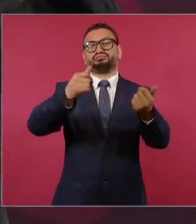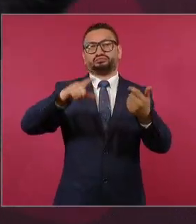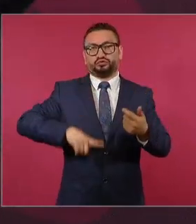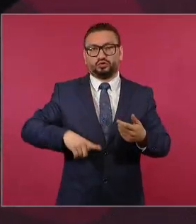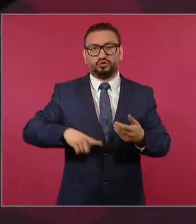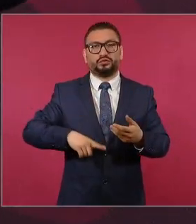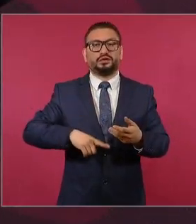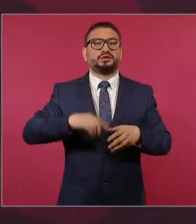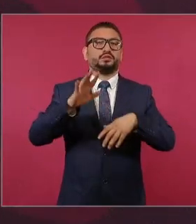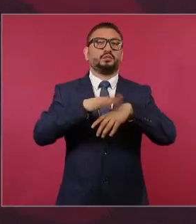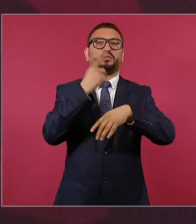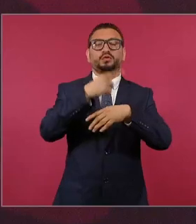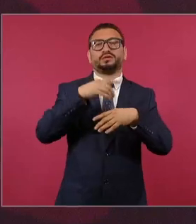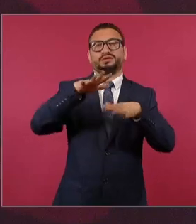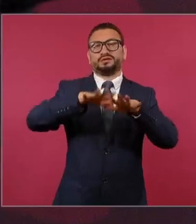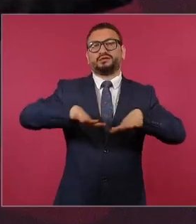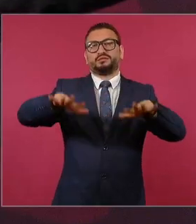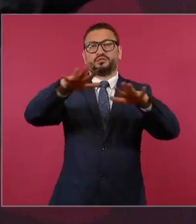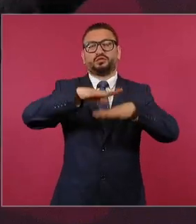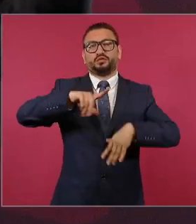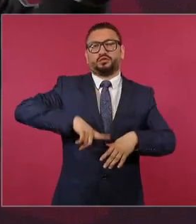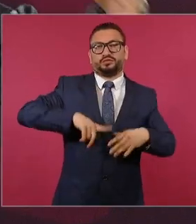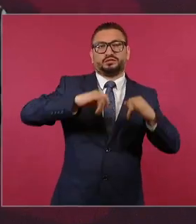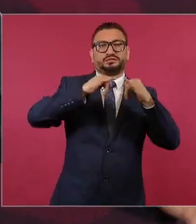para tener aparatos burocráticos